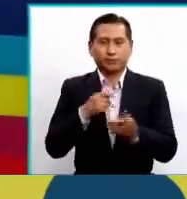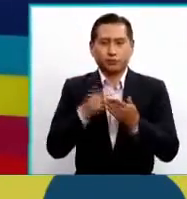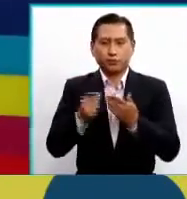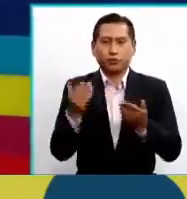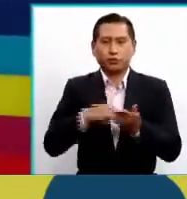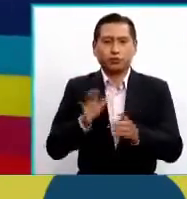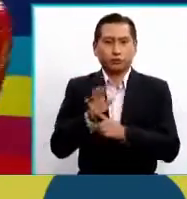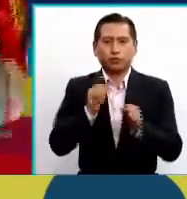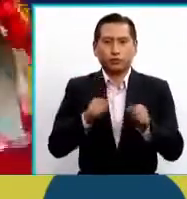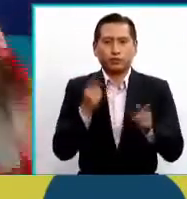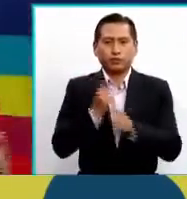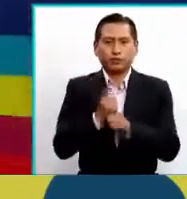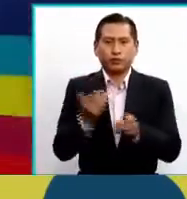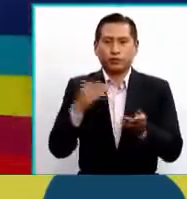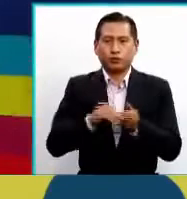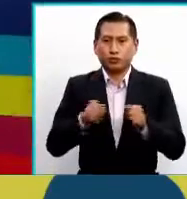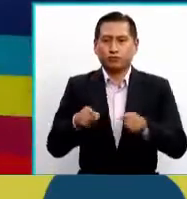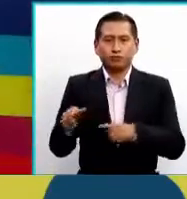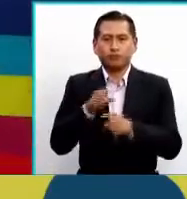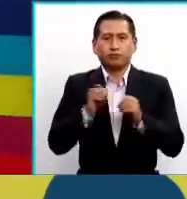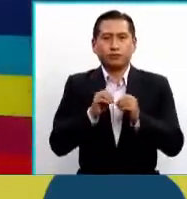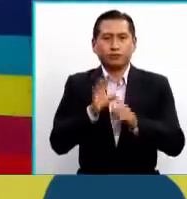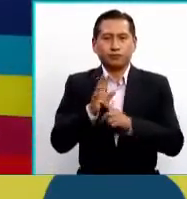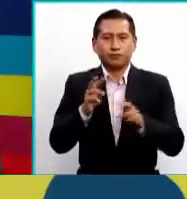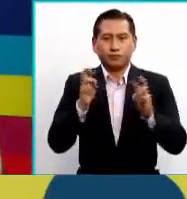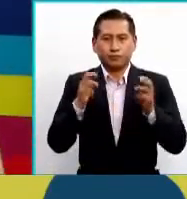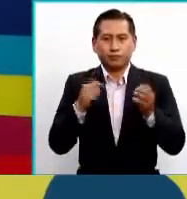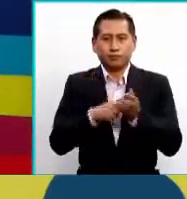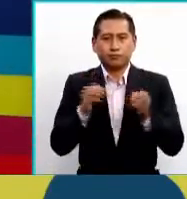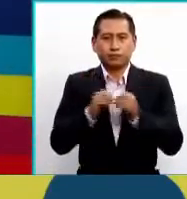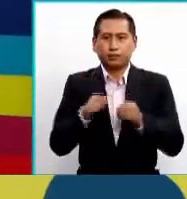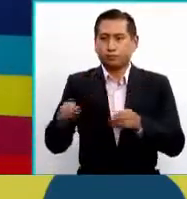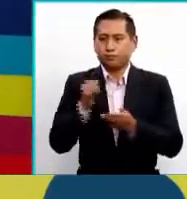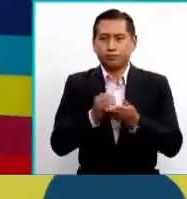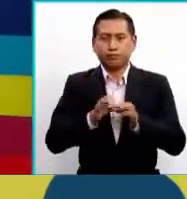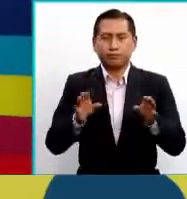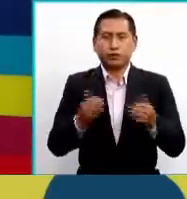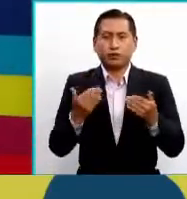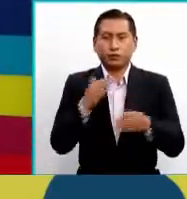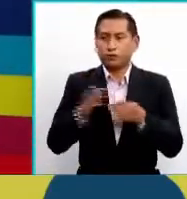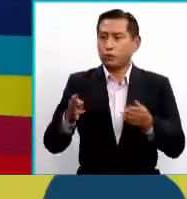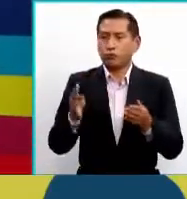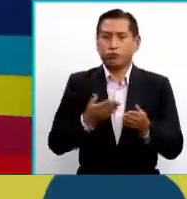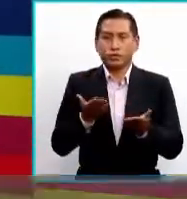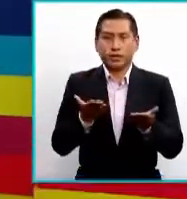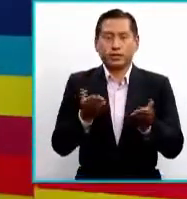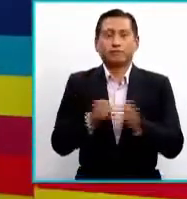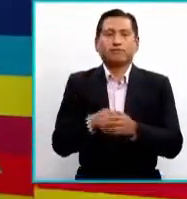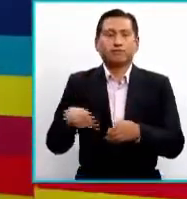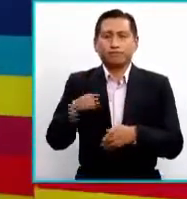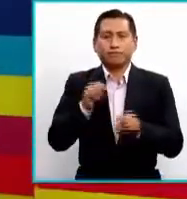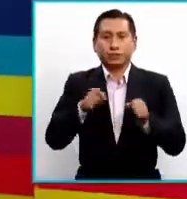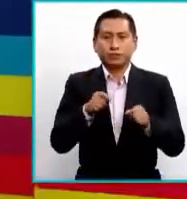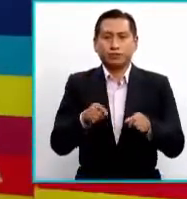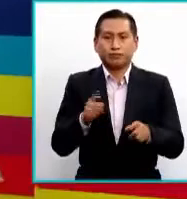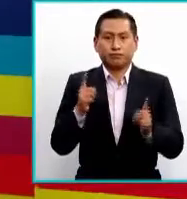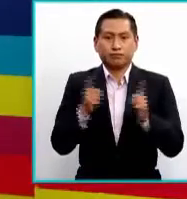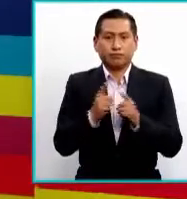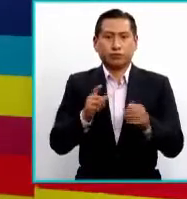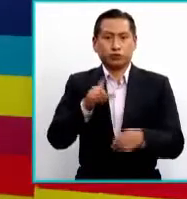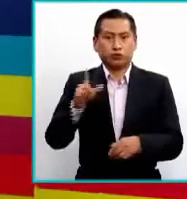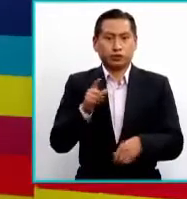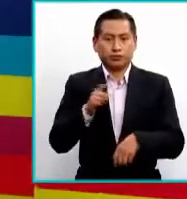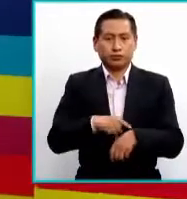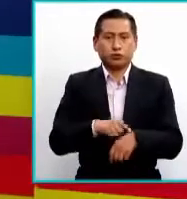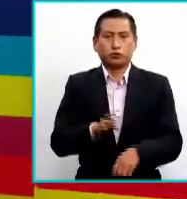programas puedan salir en vivo y puedan reprisarse después a través de nuestro medio y de las redes sociales. Nos despedimos con música y les invitamos a que nos encuentre el próximo